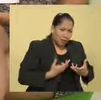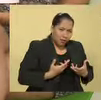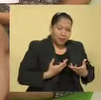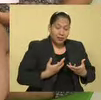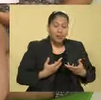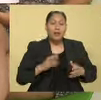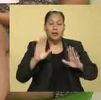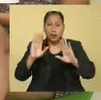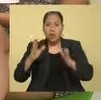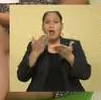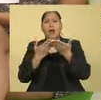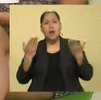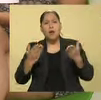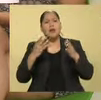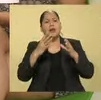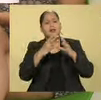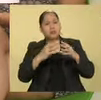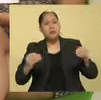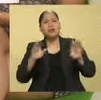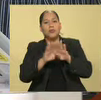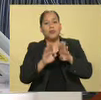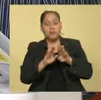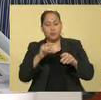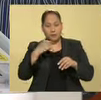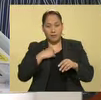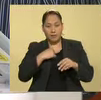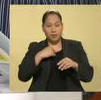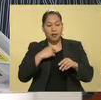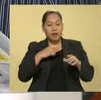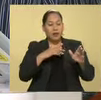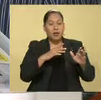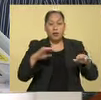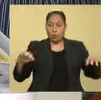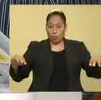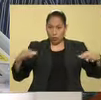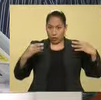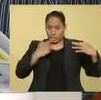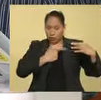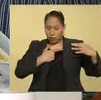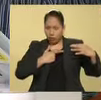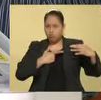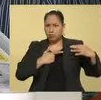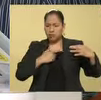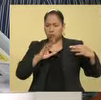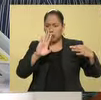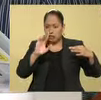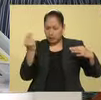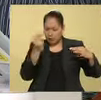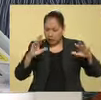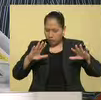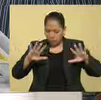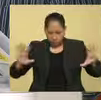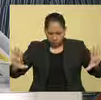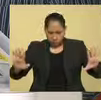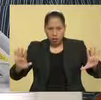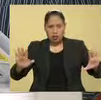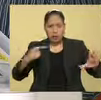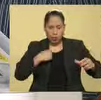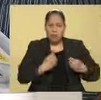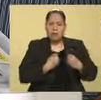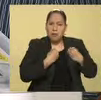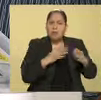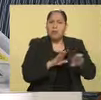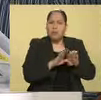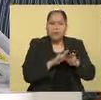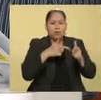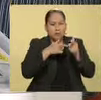soluciones, mi querido Martín. ¿Cómo jugar con esa delgada línea que dijimos al principio entre lo sano de la vanidad, lo sano pues,